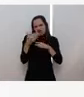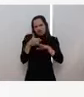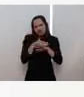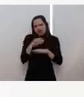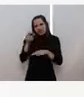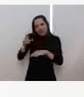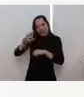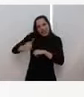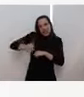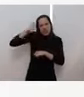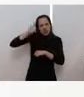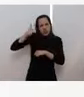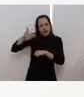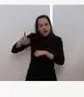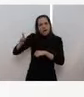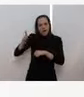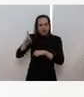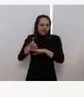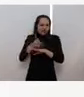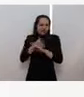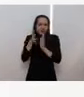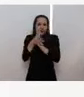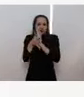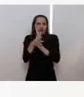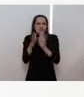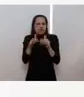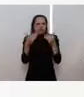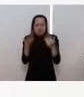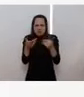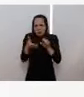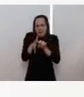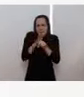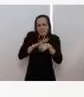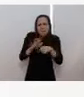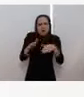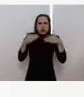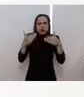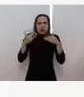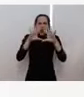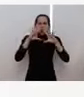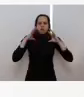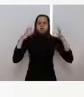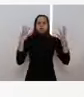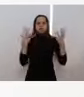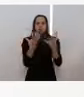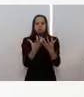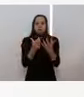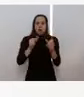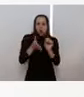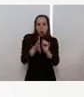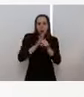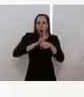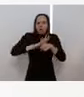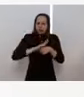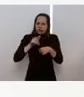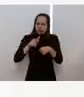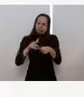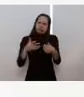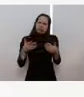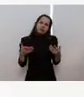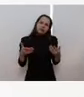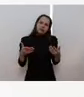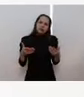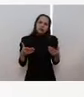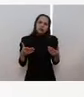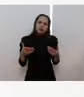mencionaba la respuesta que tuvimos que hacer frente a esta pandemia global de kobe 19 nos llevó a que